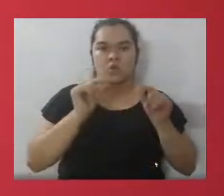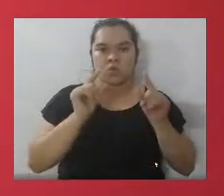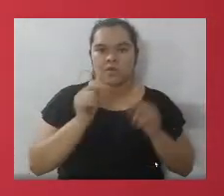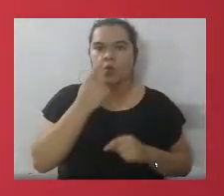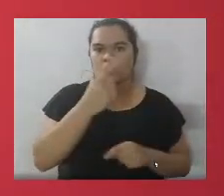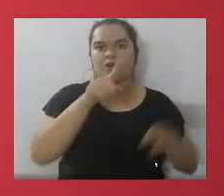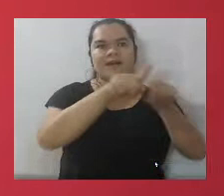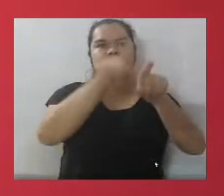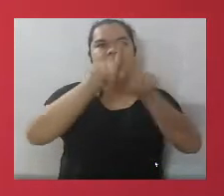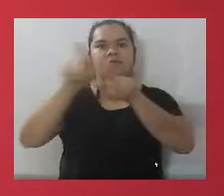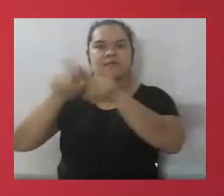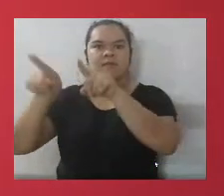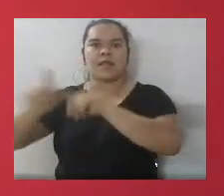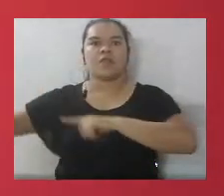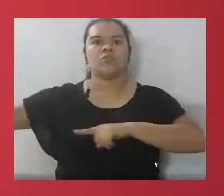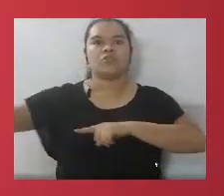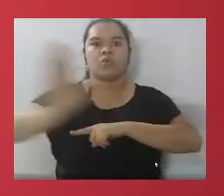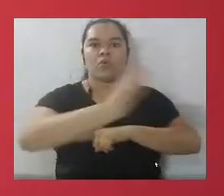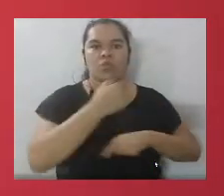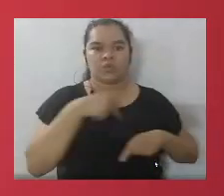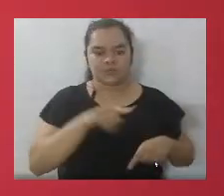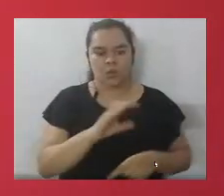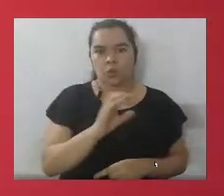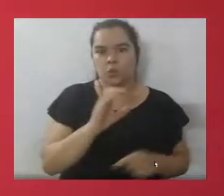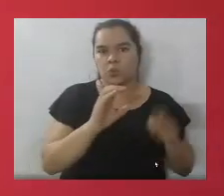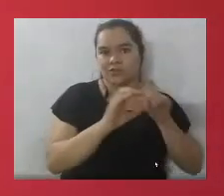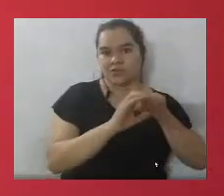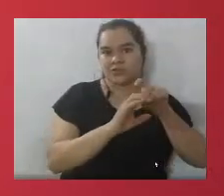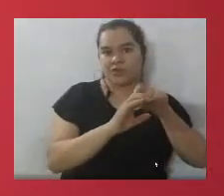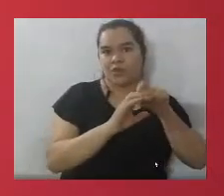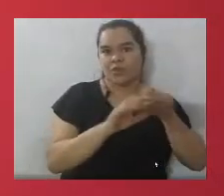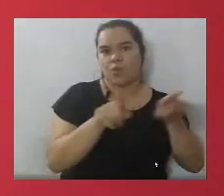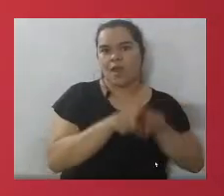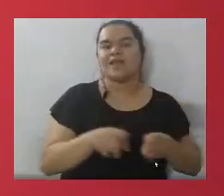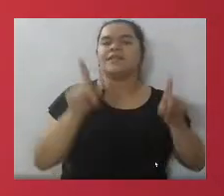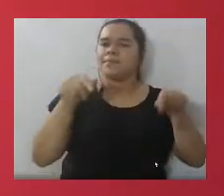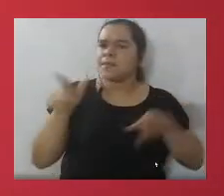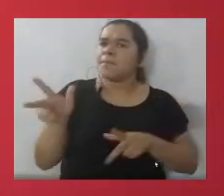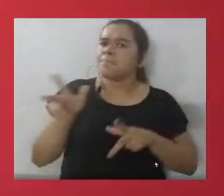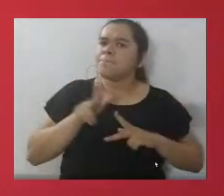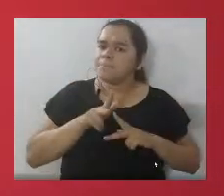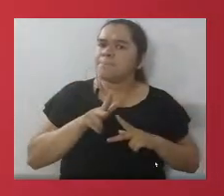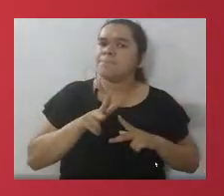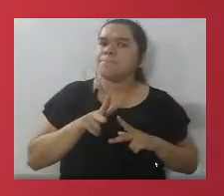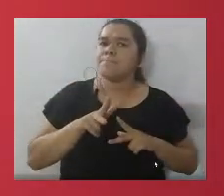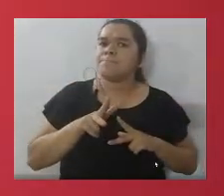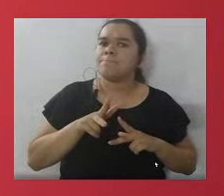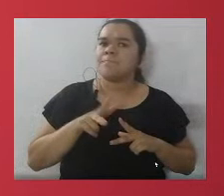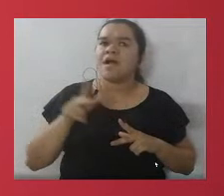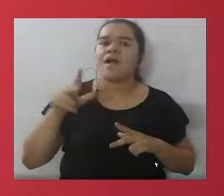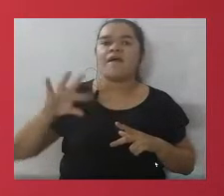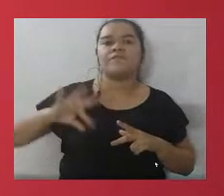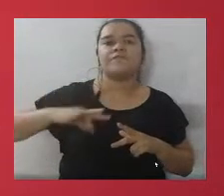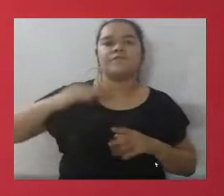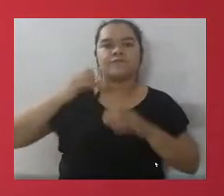todas las carreras. Y me preguntan también sobre el material de estudio de la carrera de